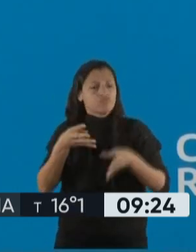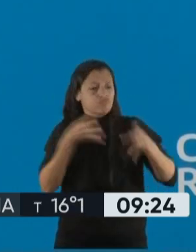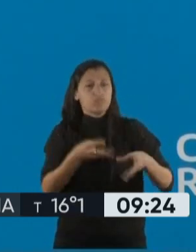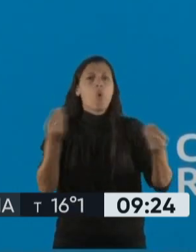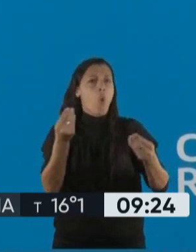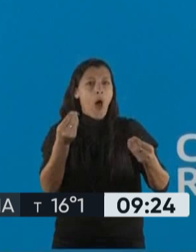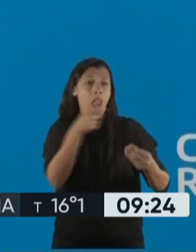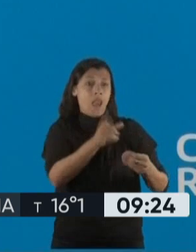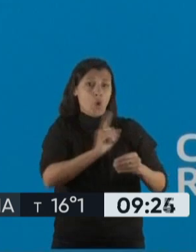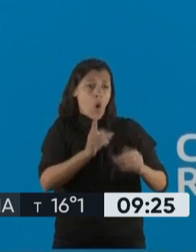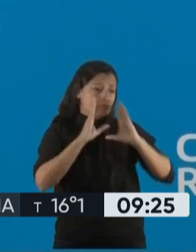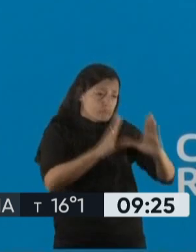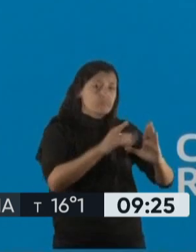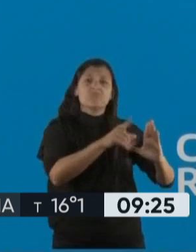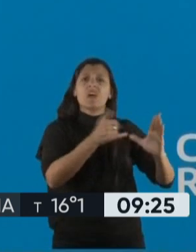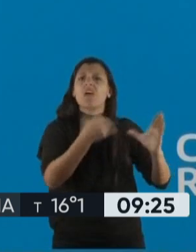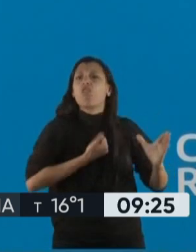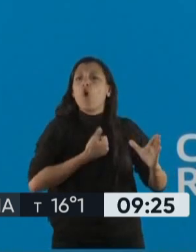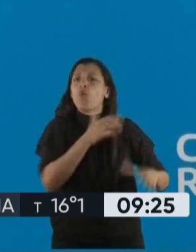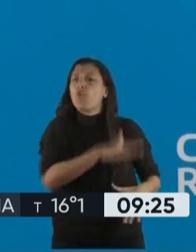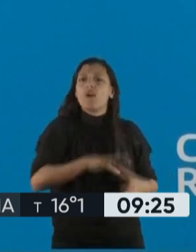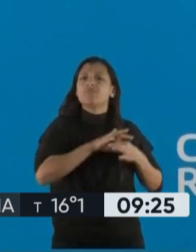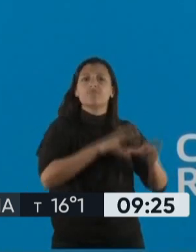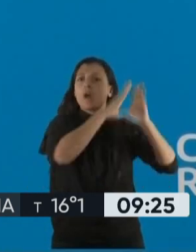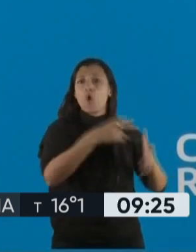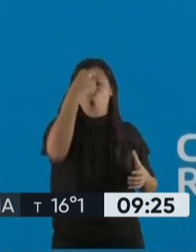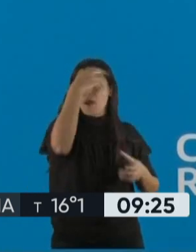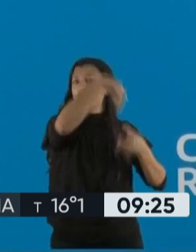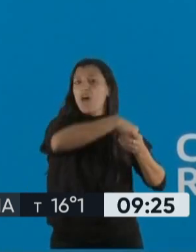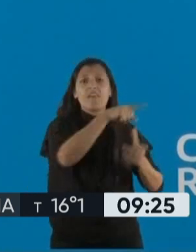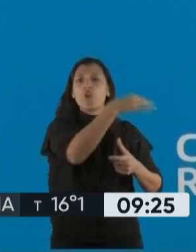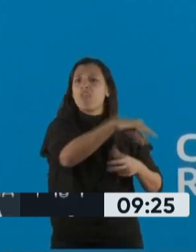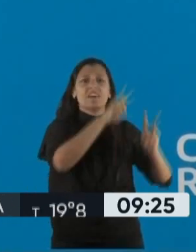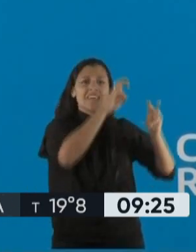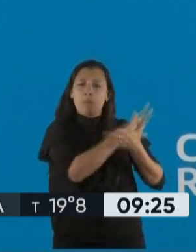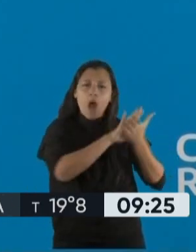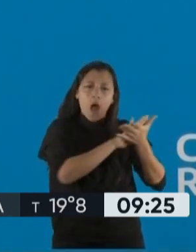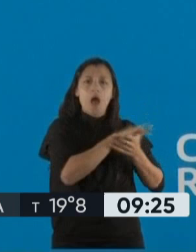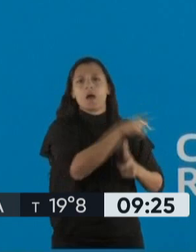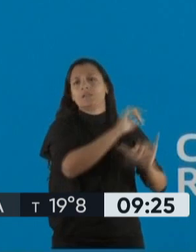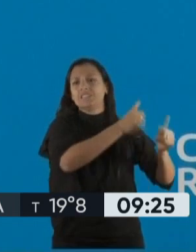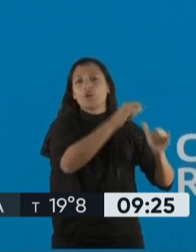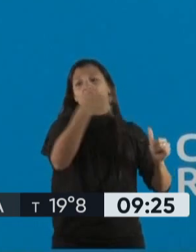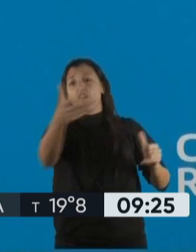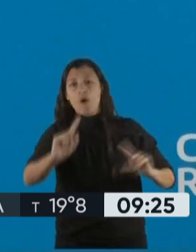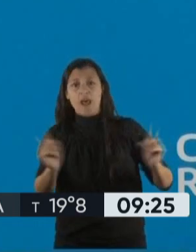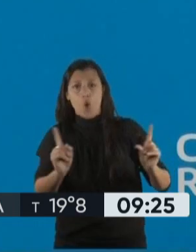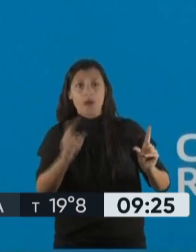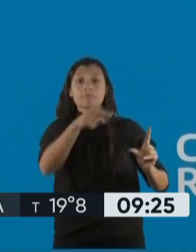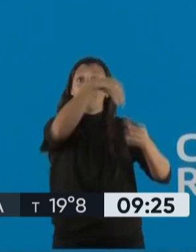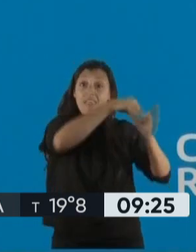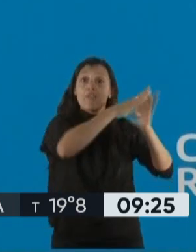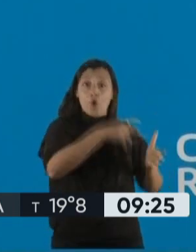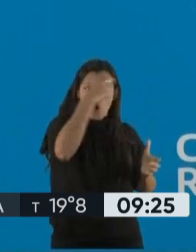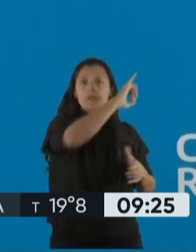en el lugar inadecuado en este momento, que es el Congreso, que es el único lugar donde, de acuerdo a la regulación argentina, se podría dar esa